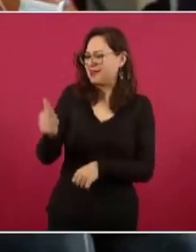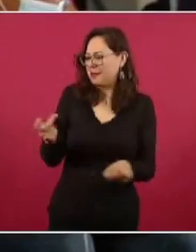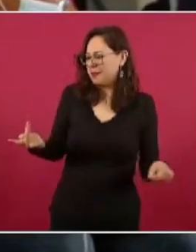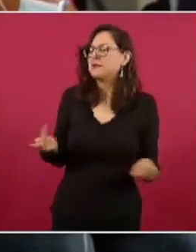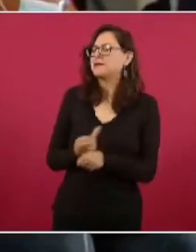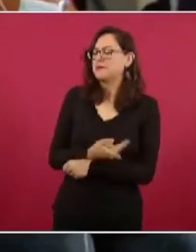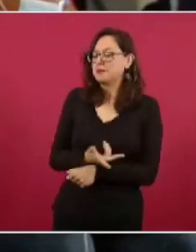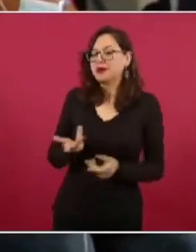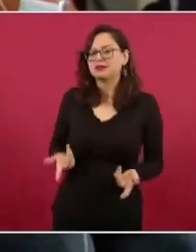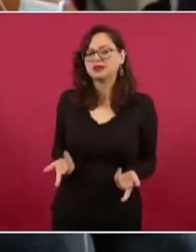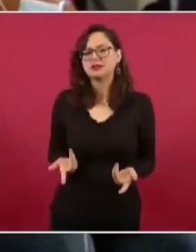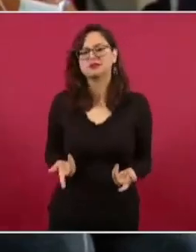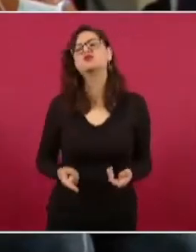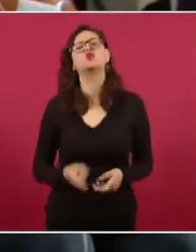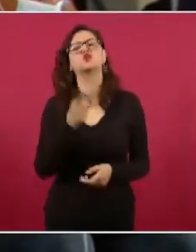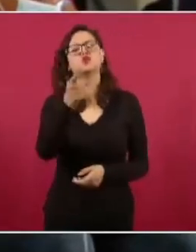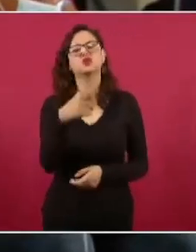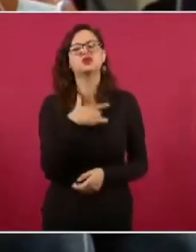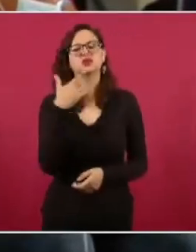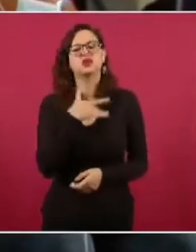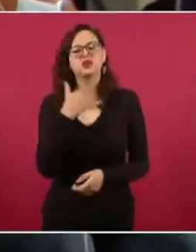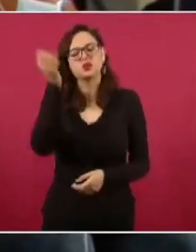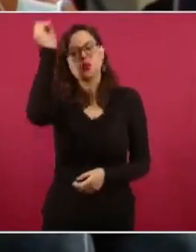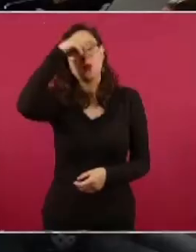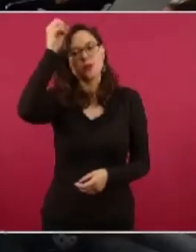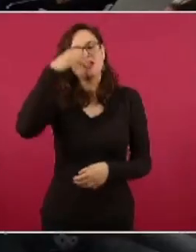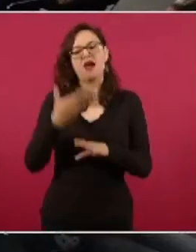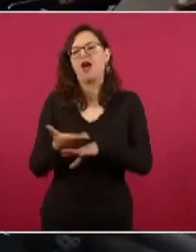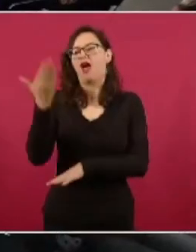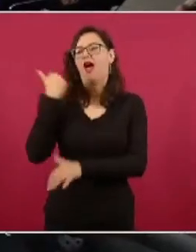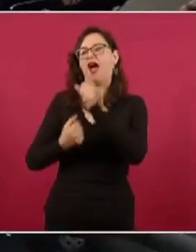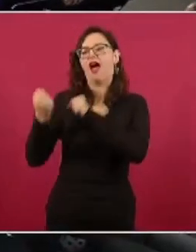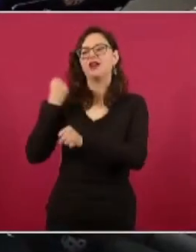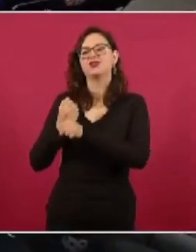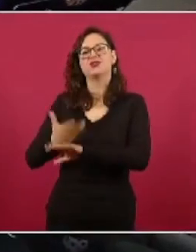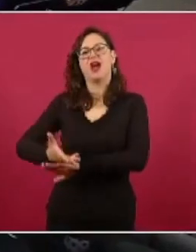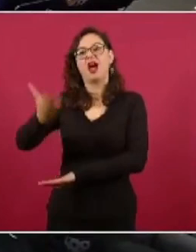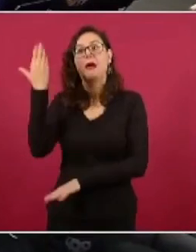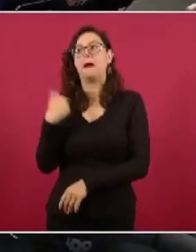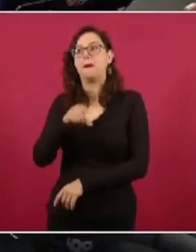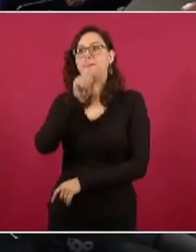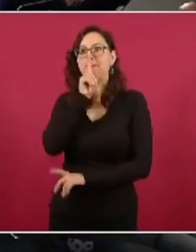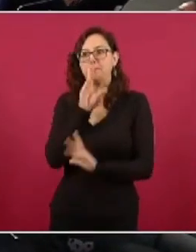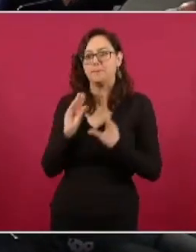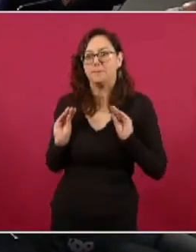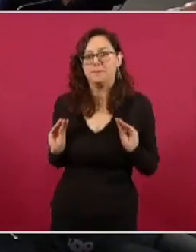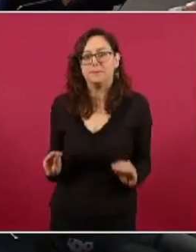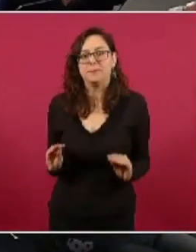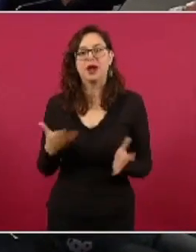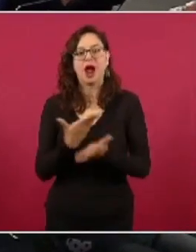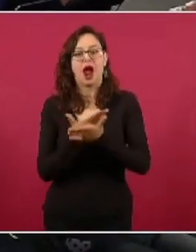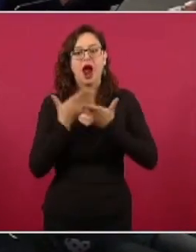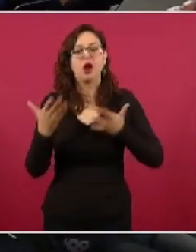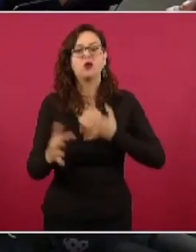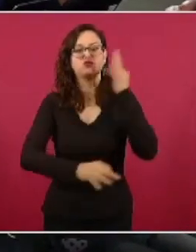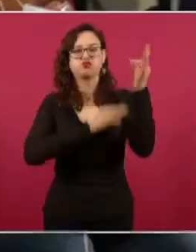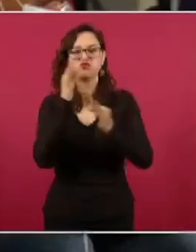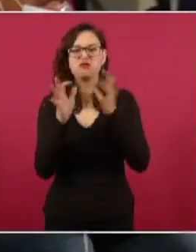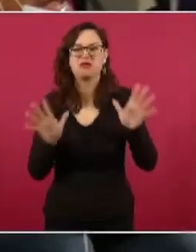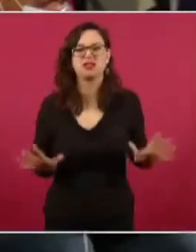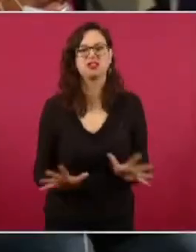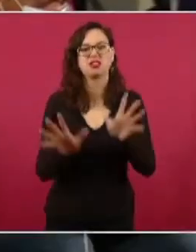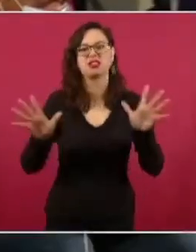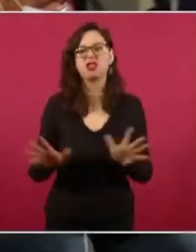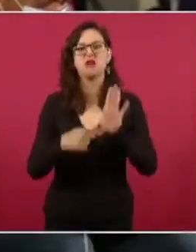decálogo donde no querían hacer apología de la violencia y ahora, por el contrario, hacen apología de la